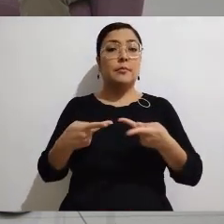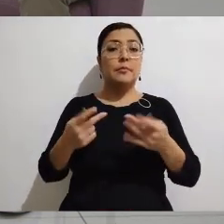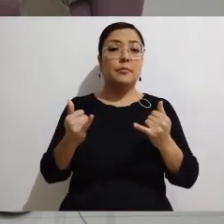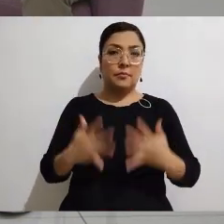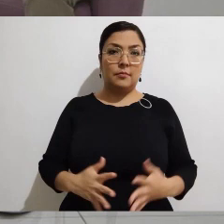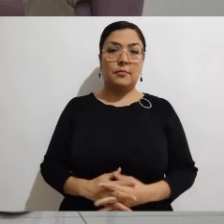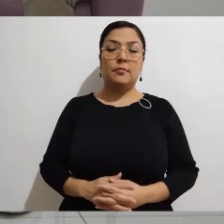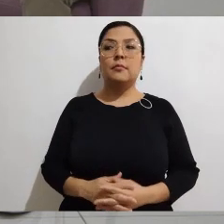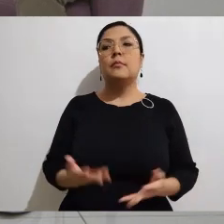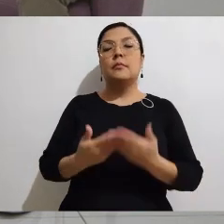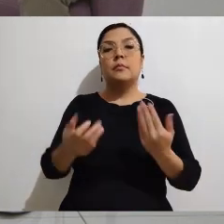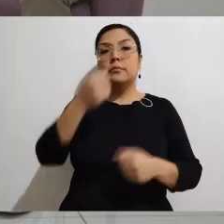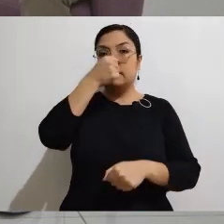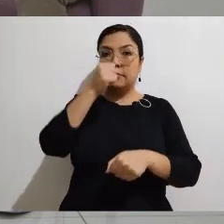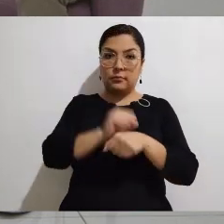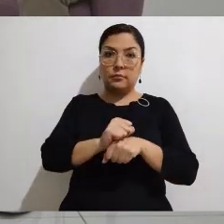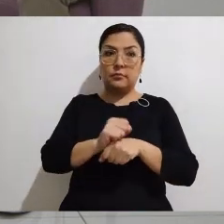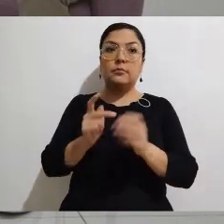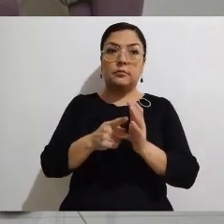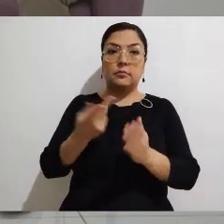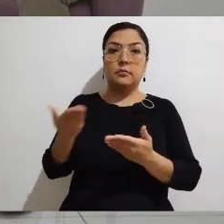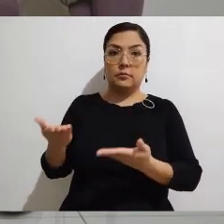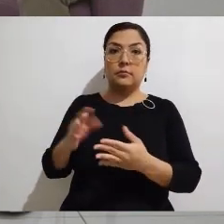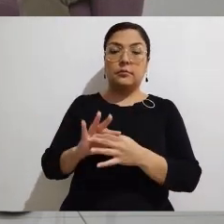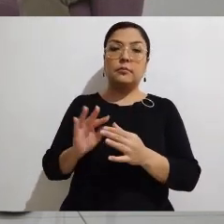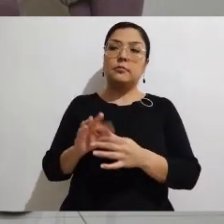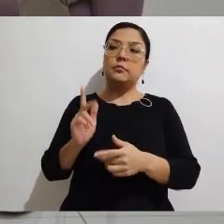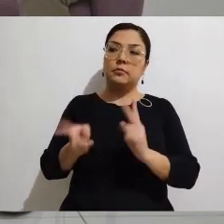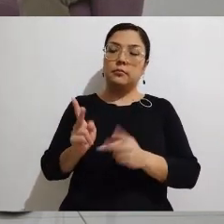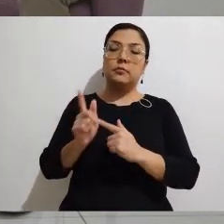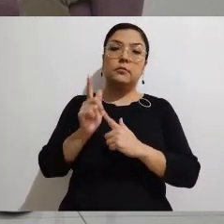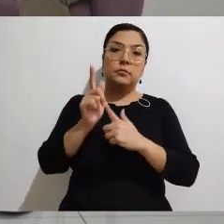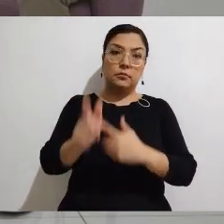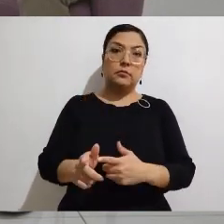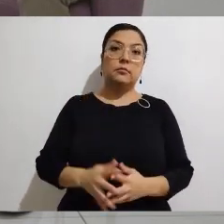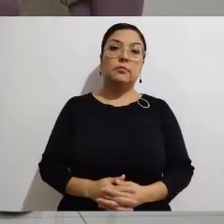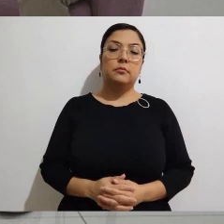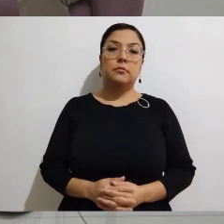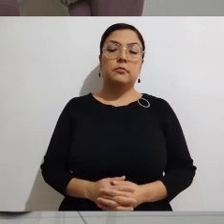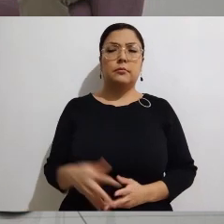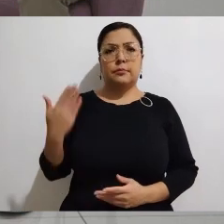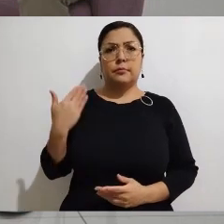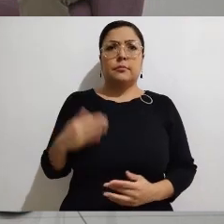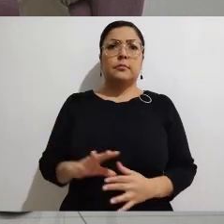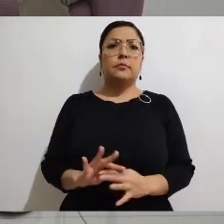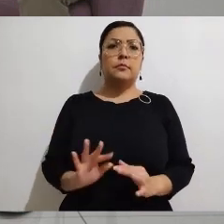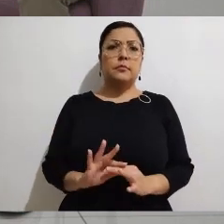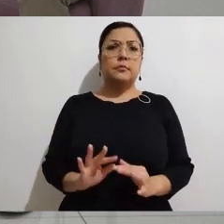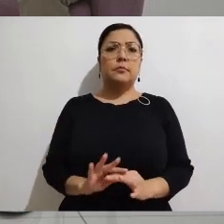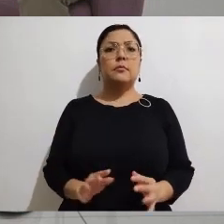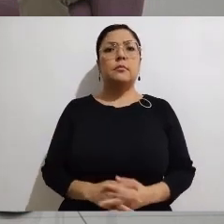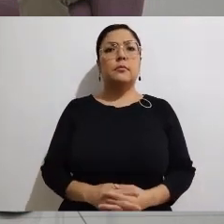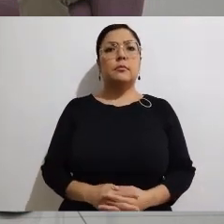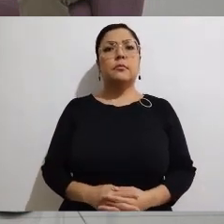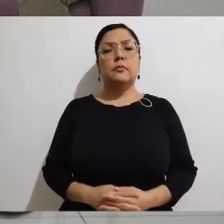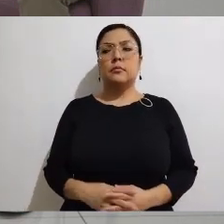nuestro secretario ejecutivo para poder ahora sí preguntarle, y ahorita lo mencionaba él hace rato, que íbamos a tener